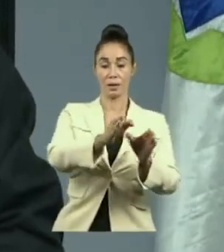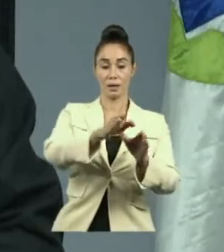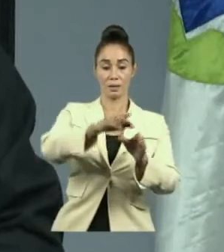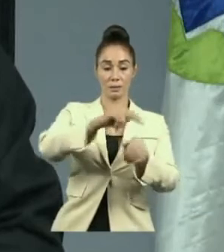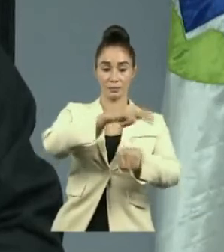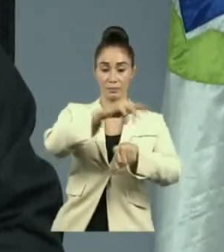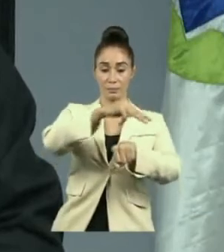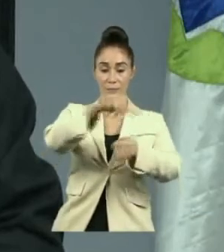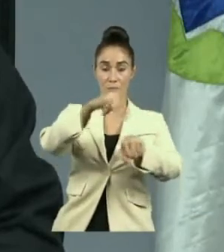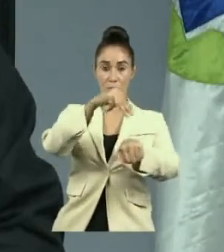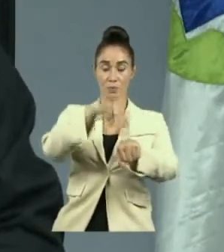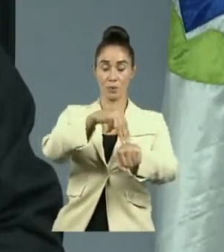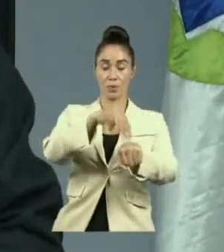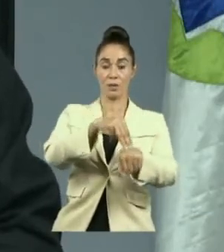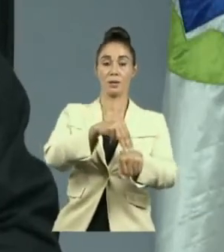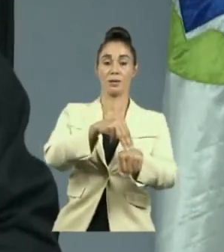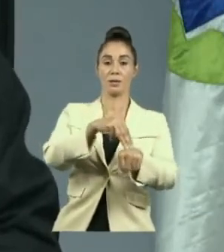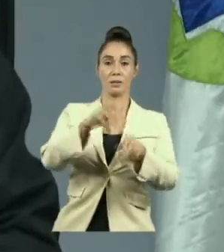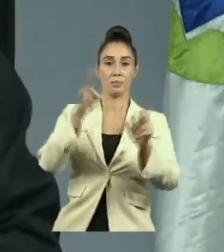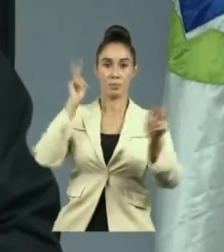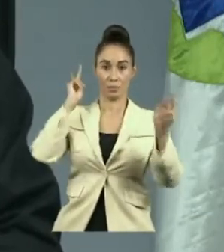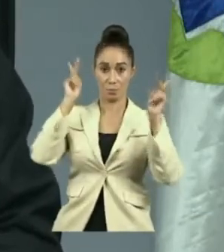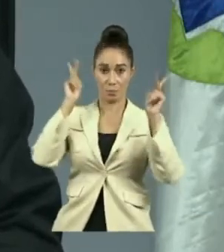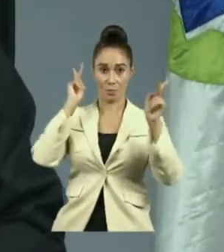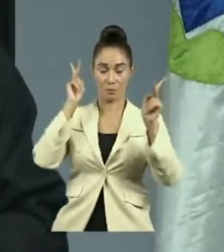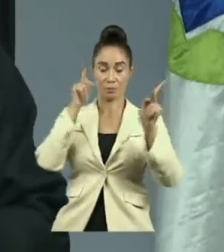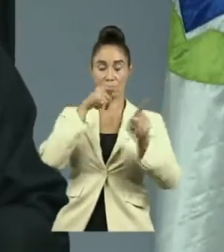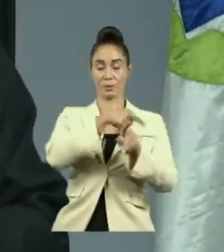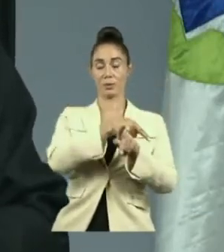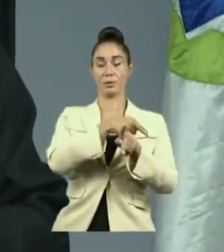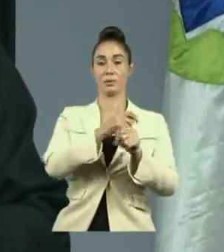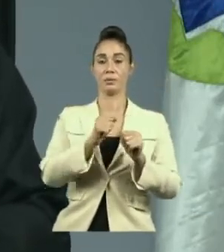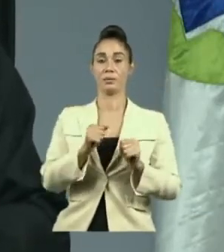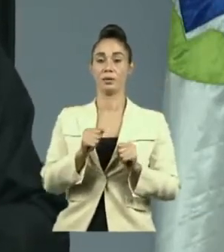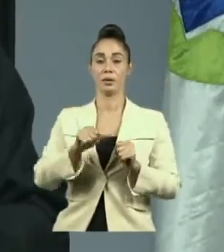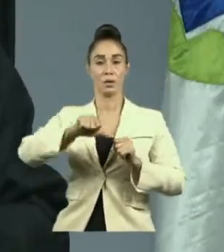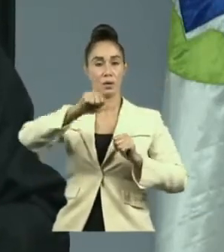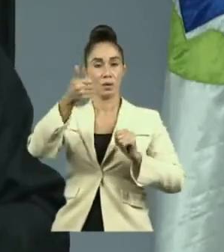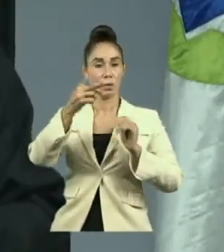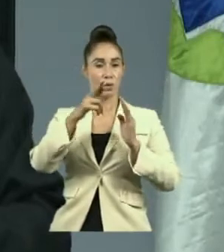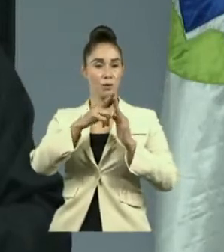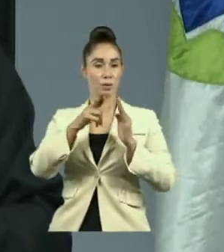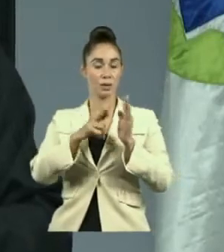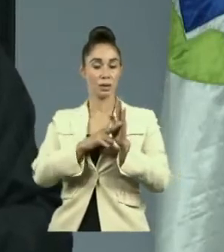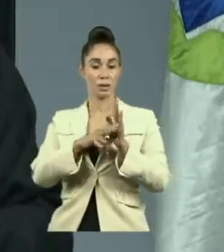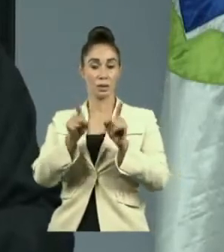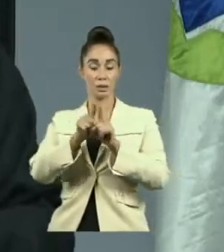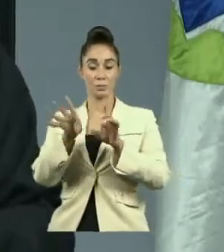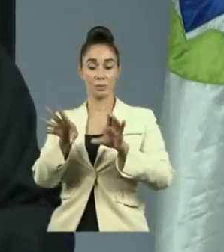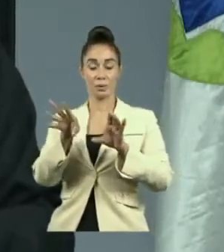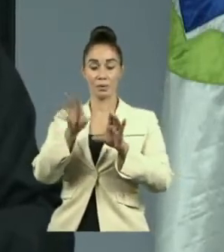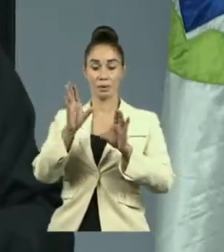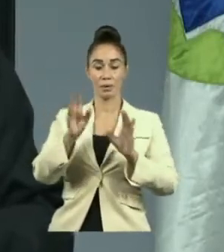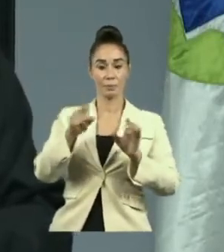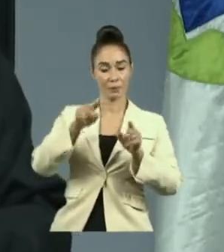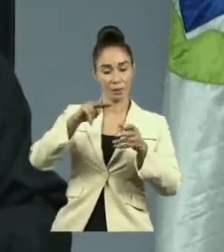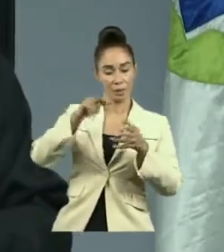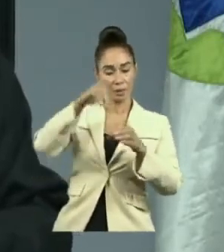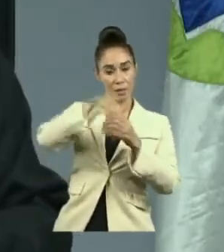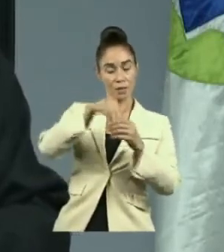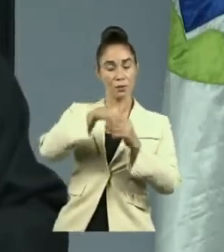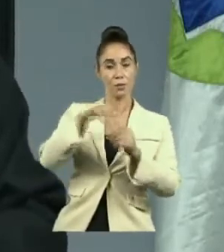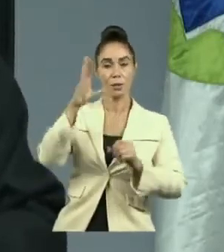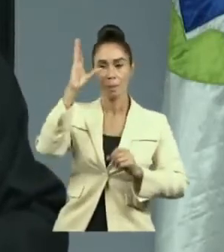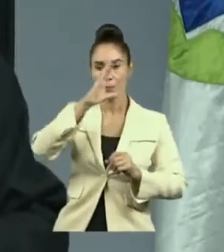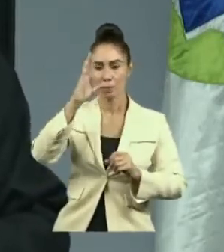municipio cabecera de puerto plata incluyen la búsqueda identificación